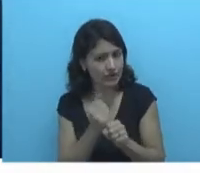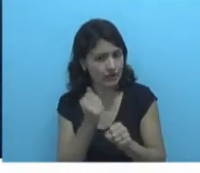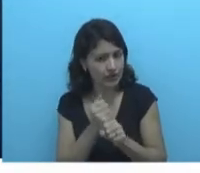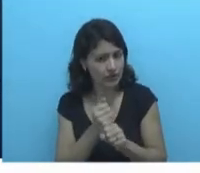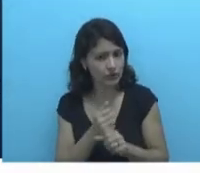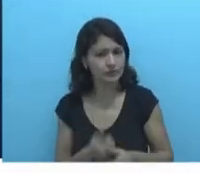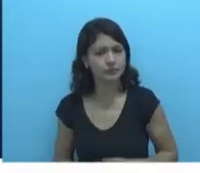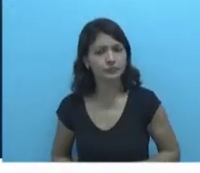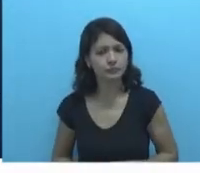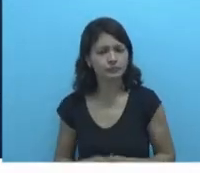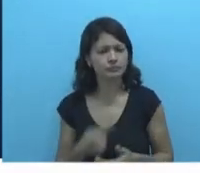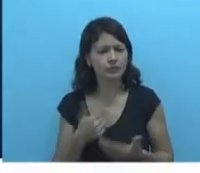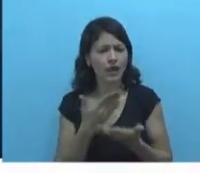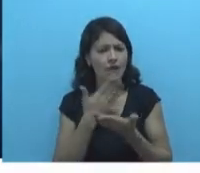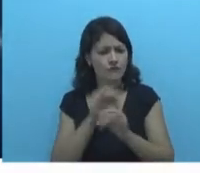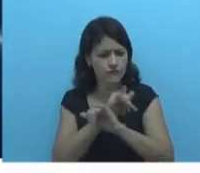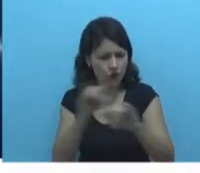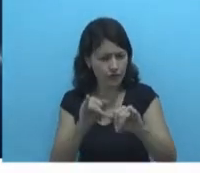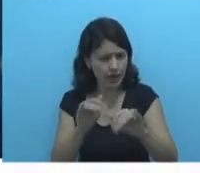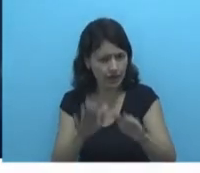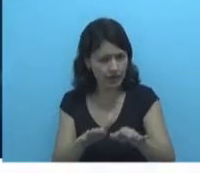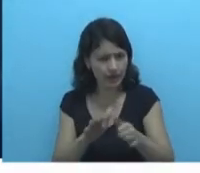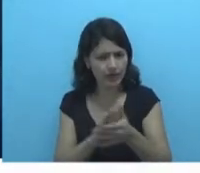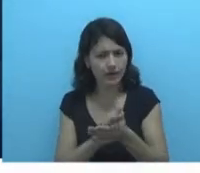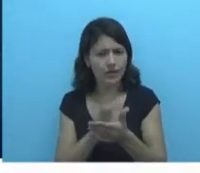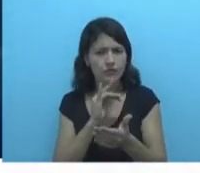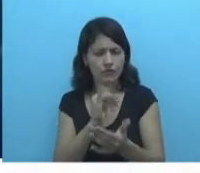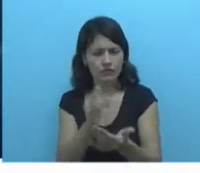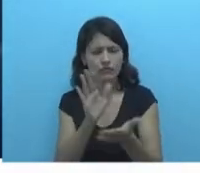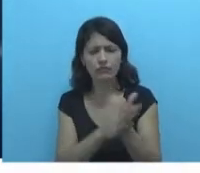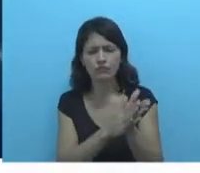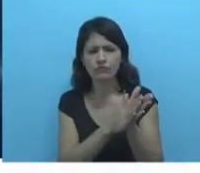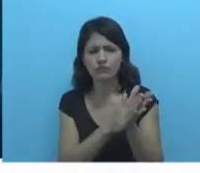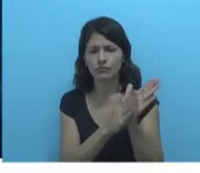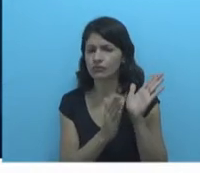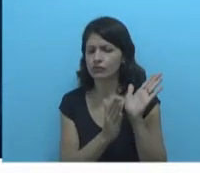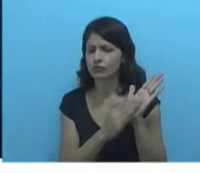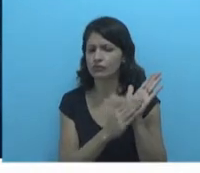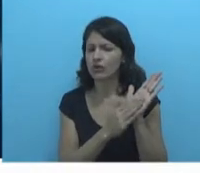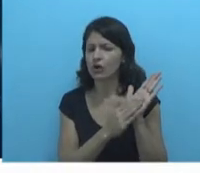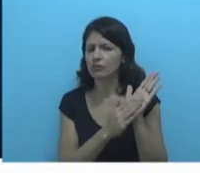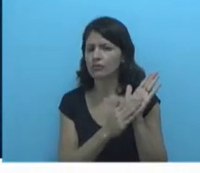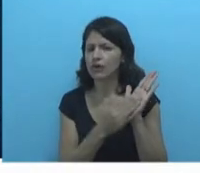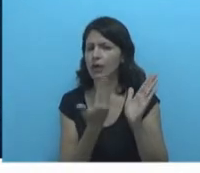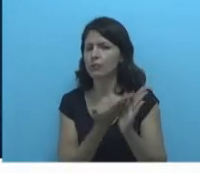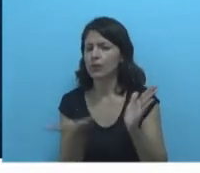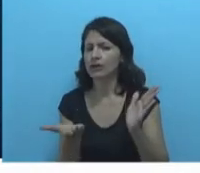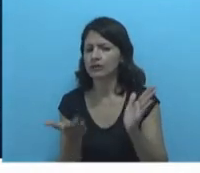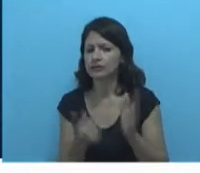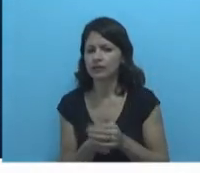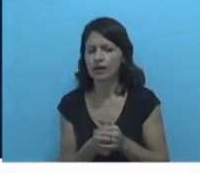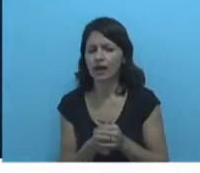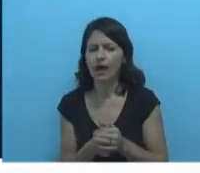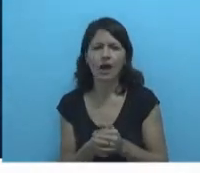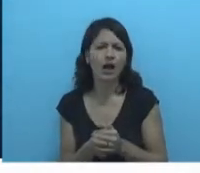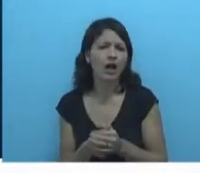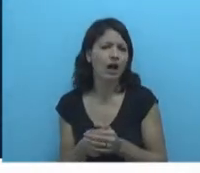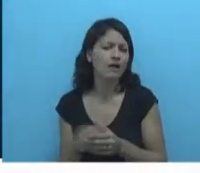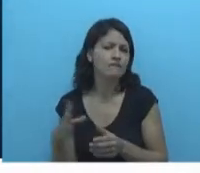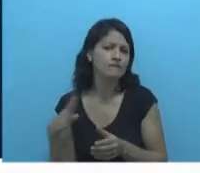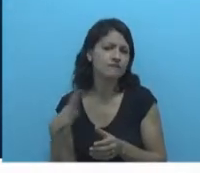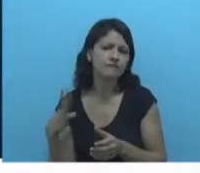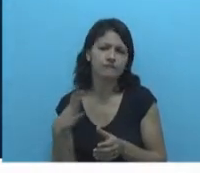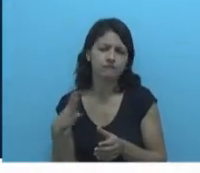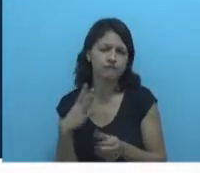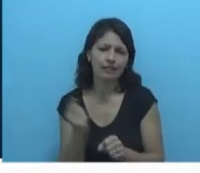Este informe al que hacía mención del INDEC ha manifestado la persistencia del desempleo,